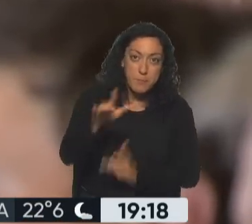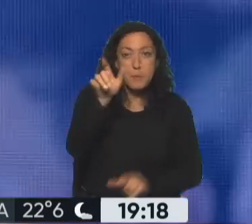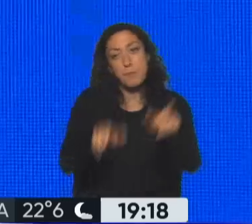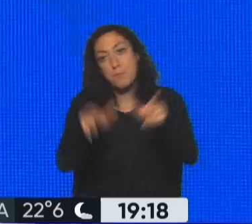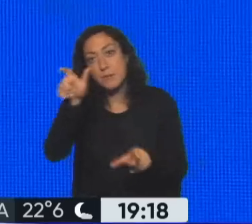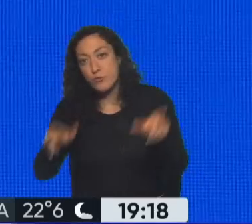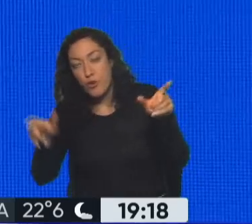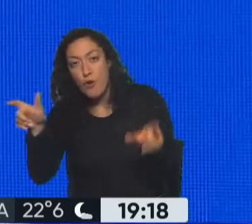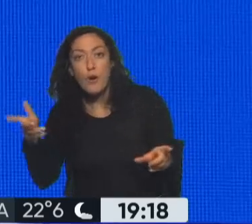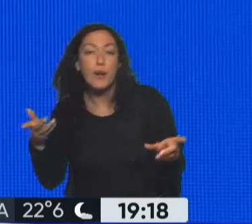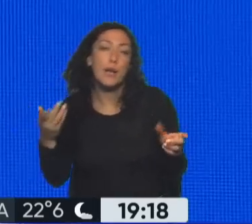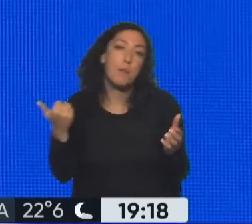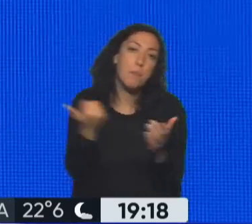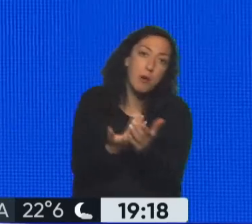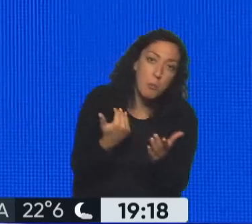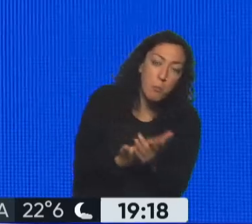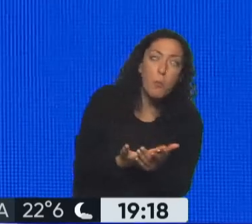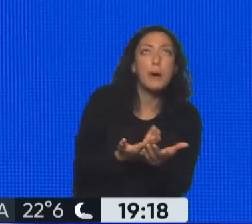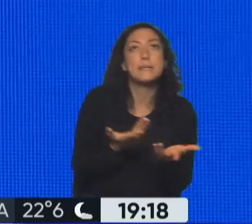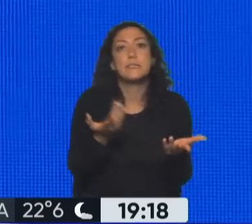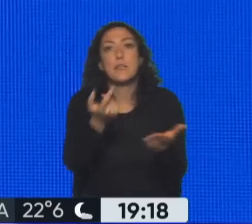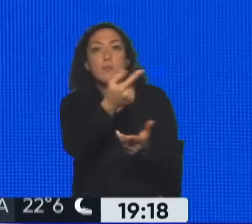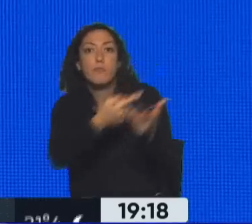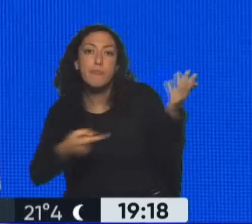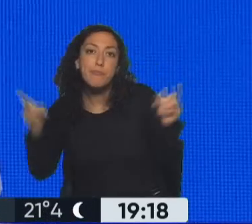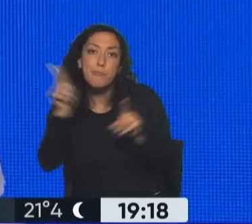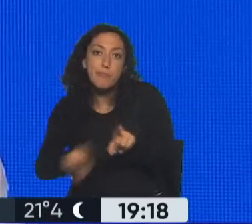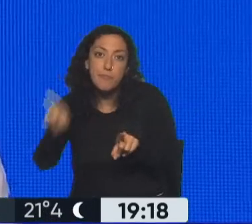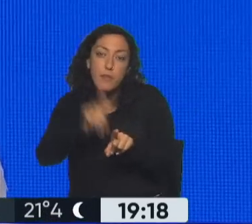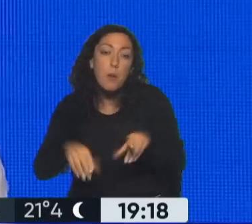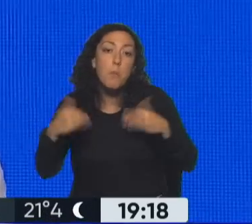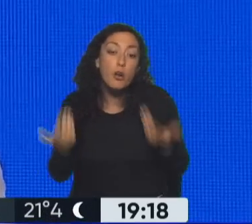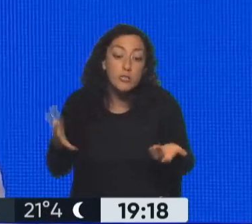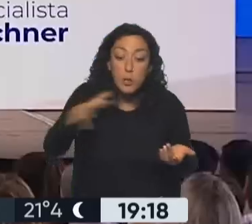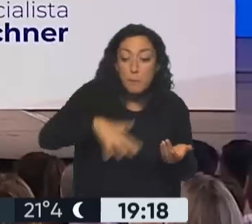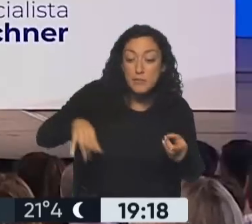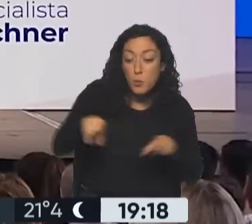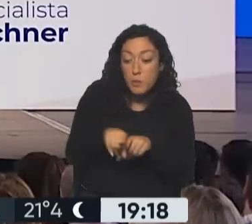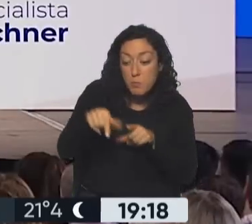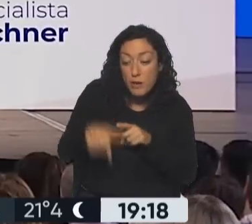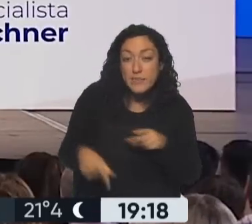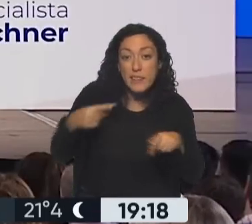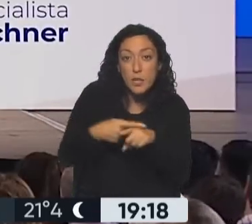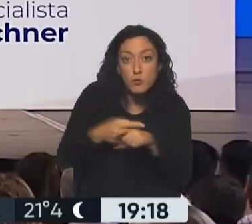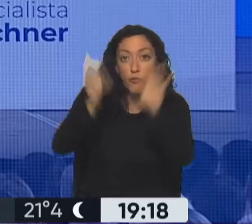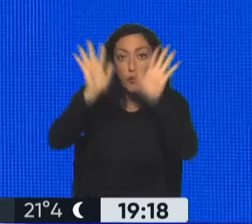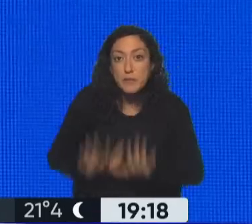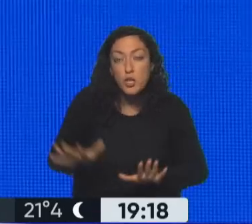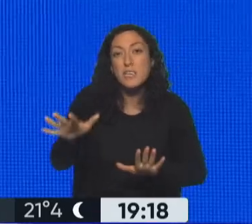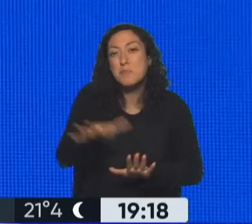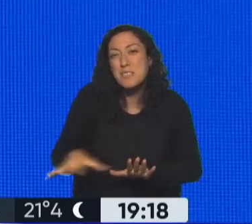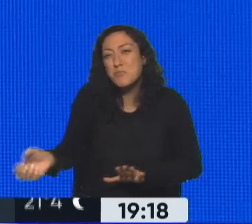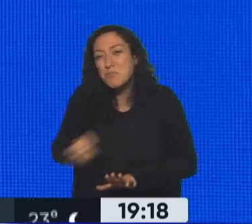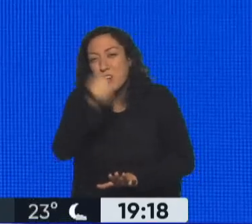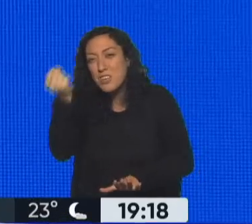personajes, en las propuestas. Por eso es importante espacios como este de discusión, de formación,